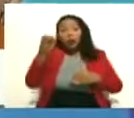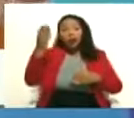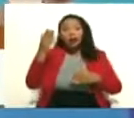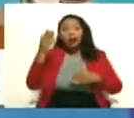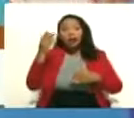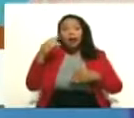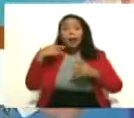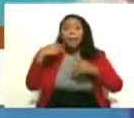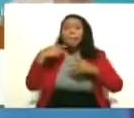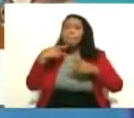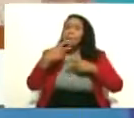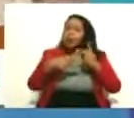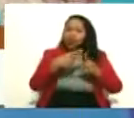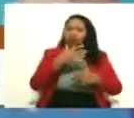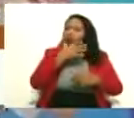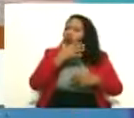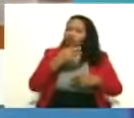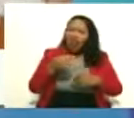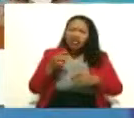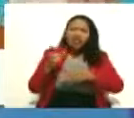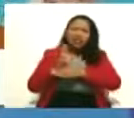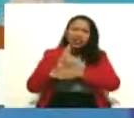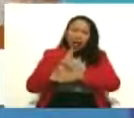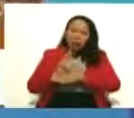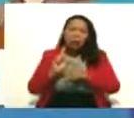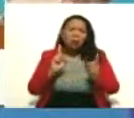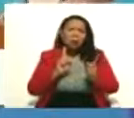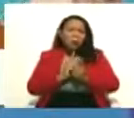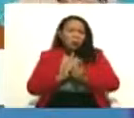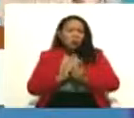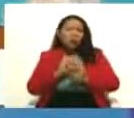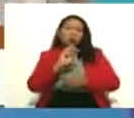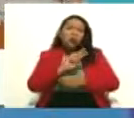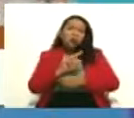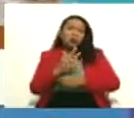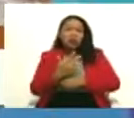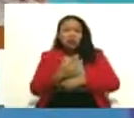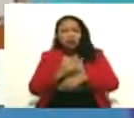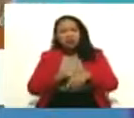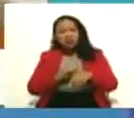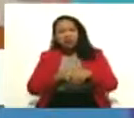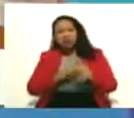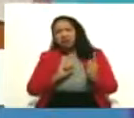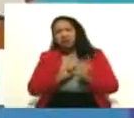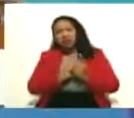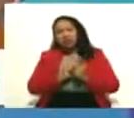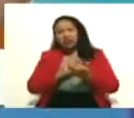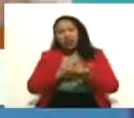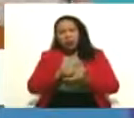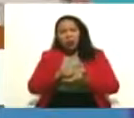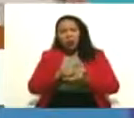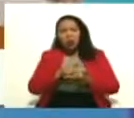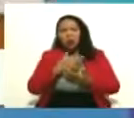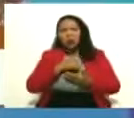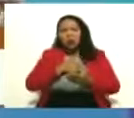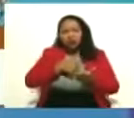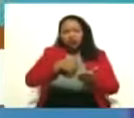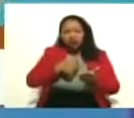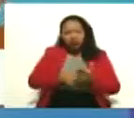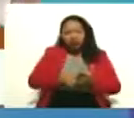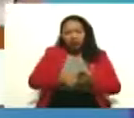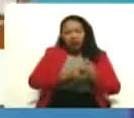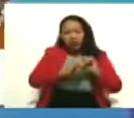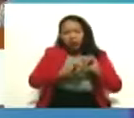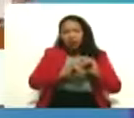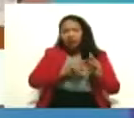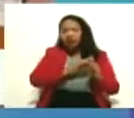Es un proceso muy fácil, muy rápido, dura alrededor de 2-3 minutos. Llegamos, colocamos nuestra huella, pasamos a